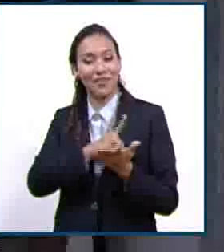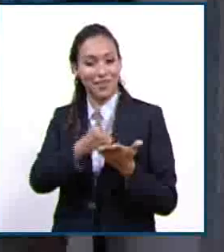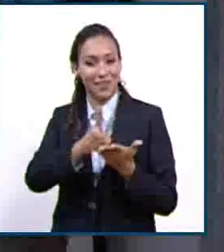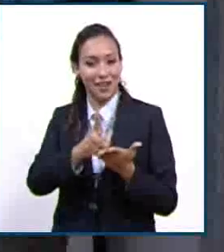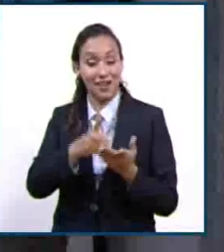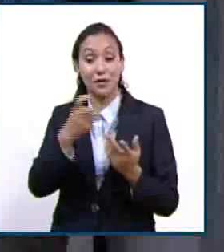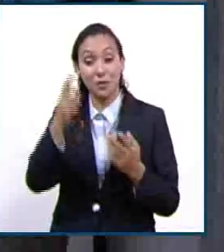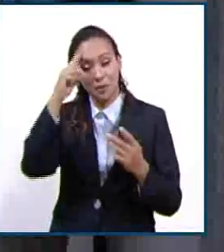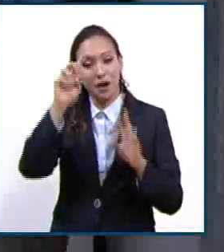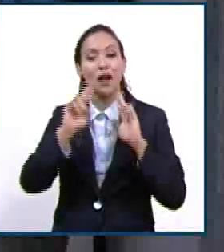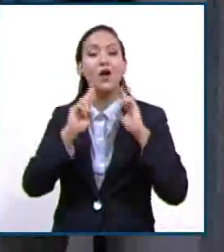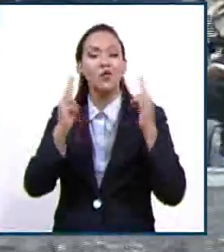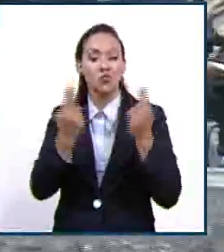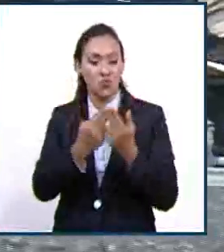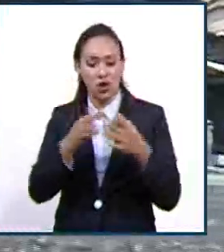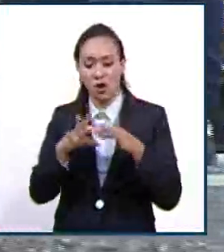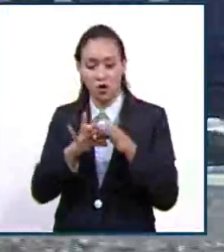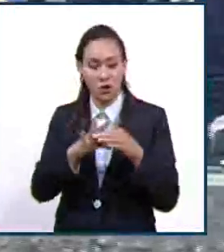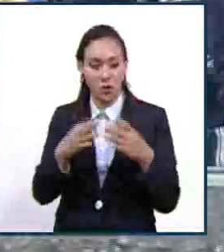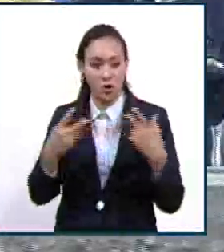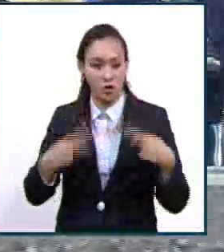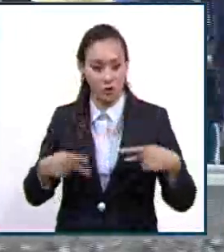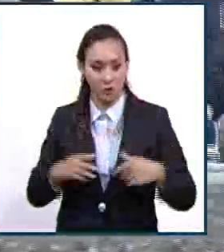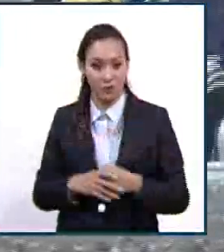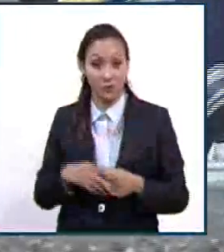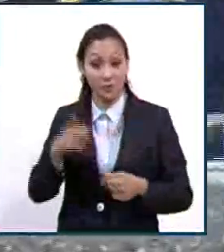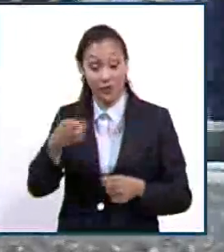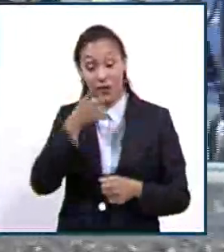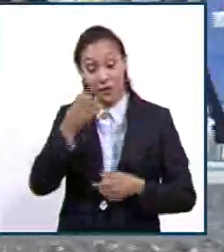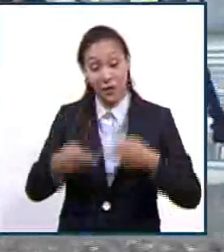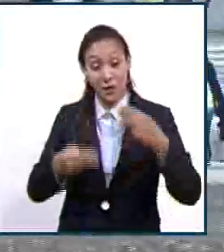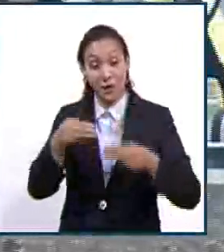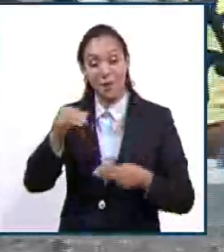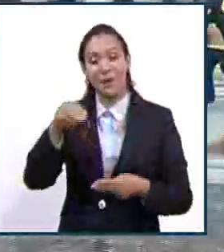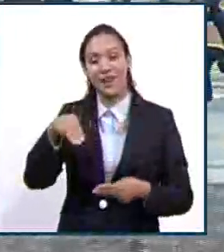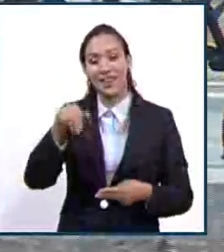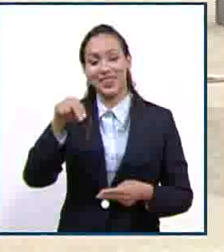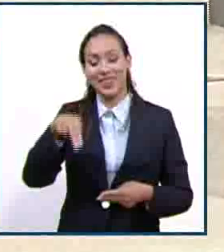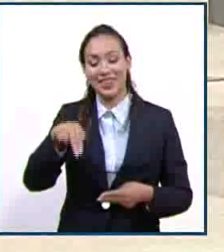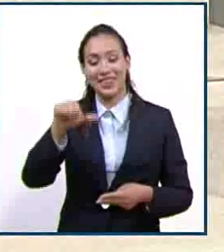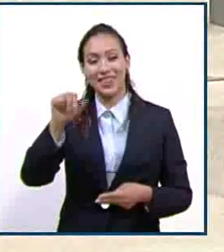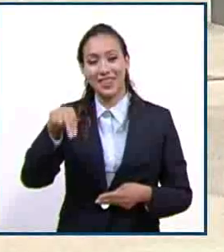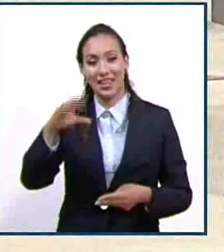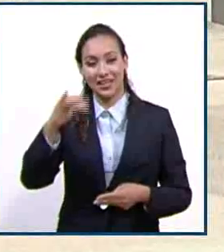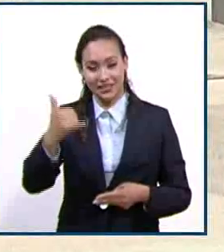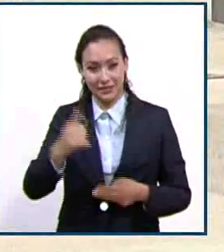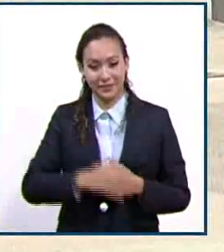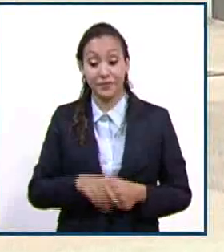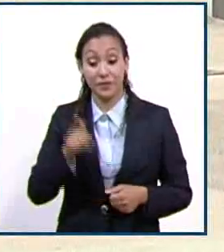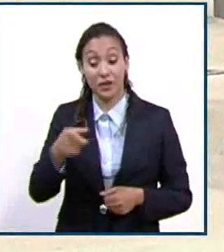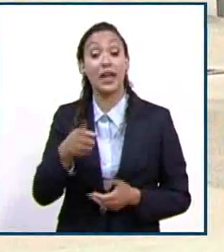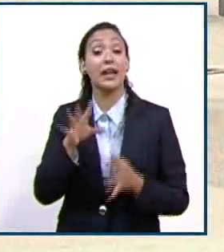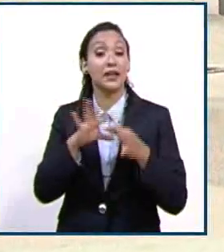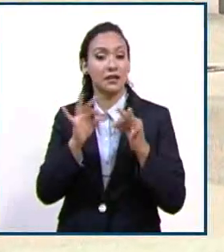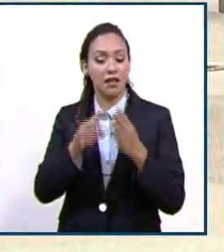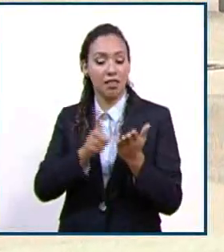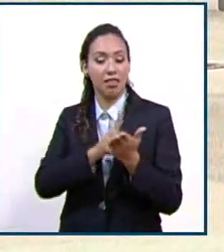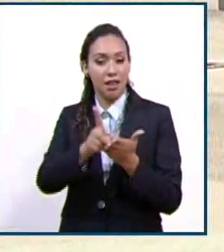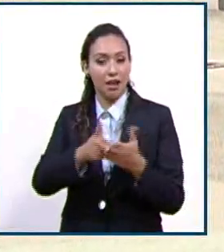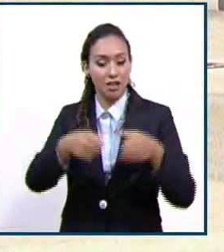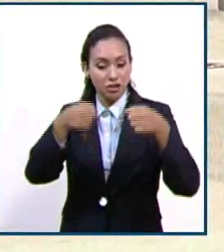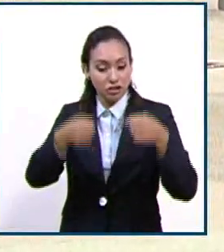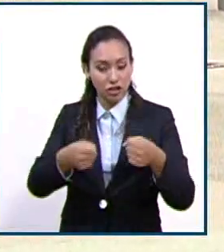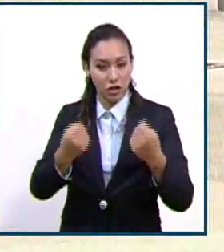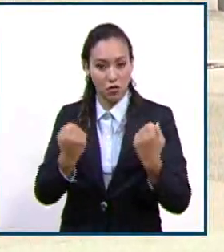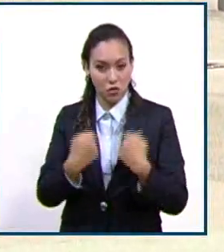de uniones, aseguró la magistrada Nancy Ortiz Chavarría, quien explicó que derechos como la seguridad social,